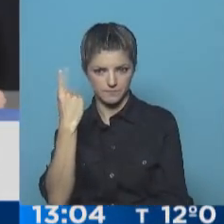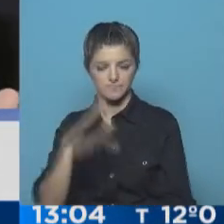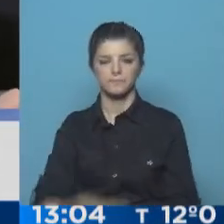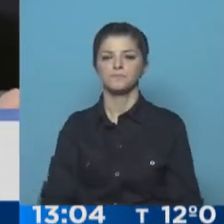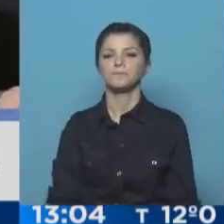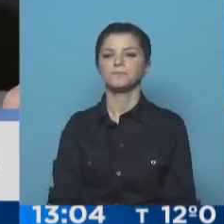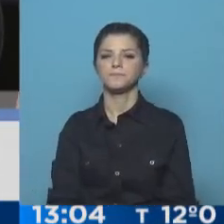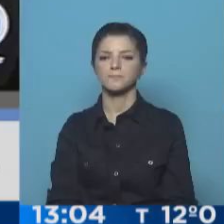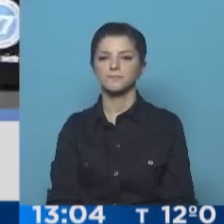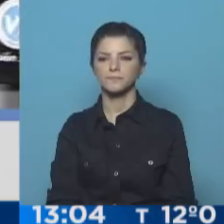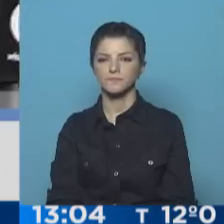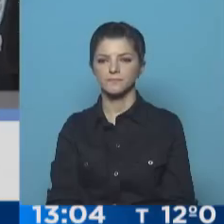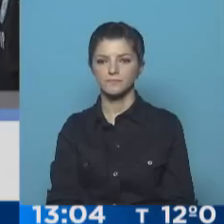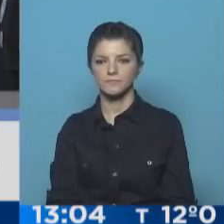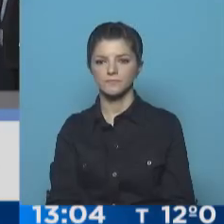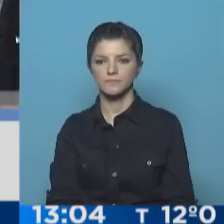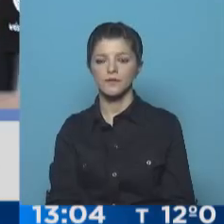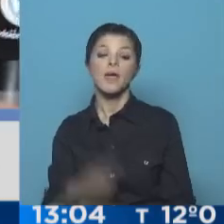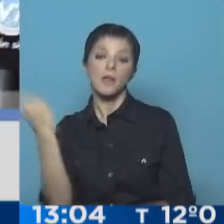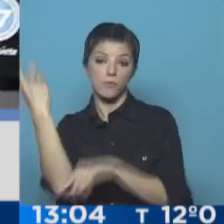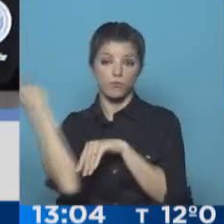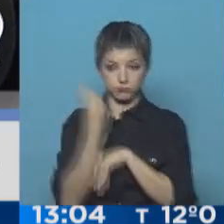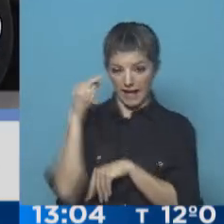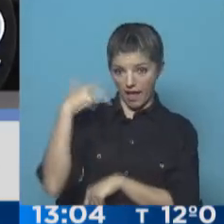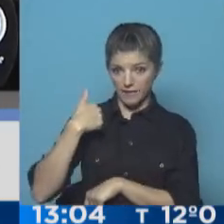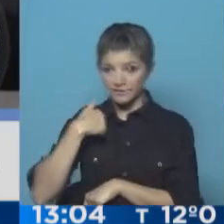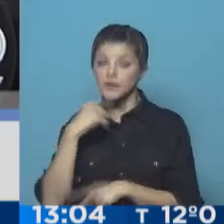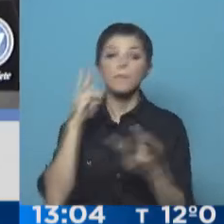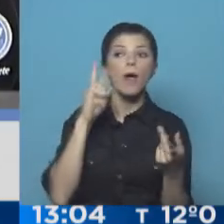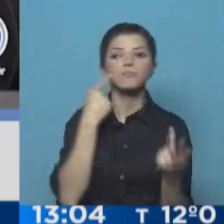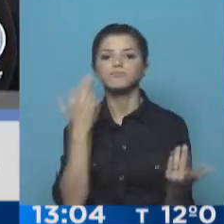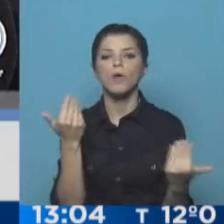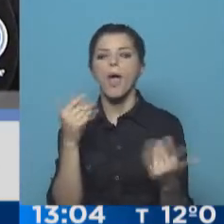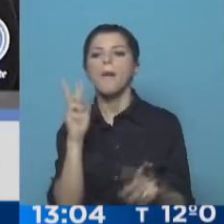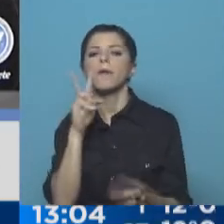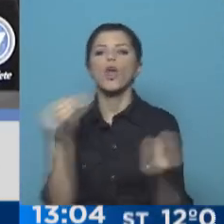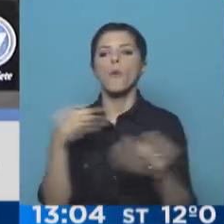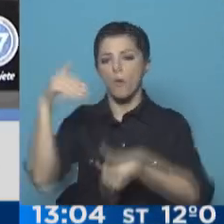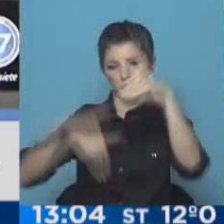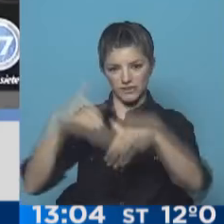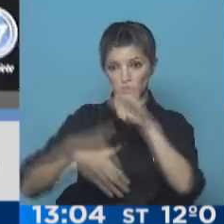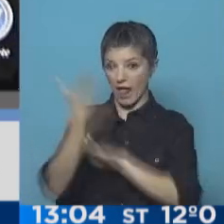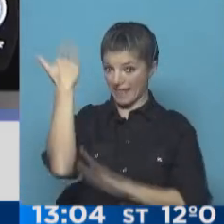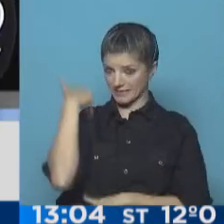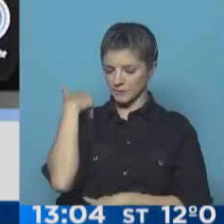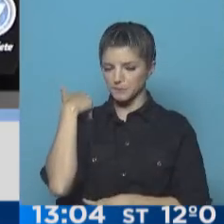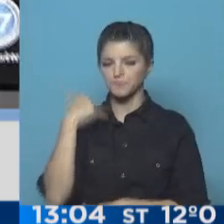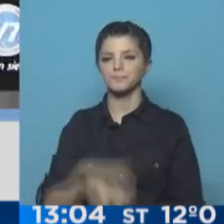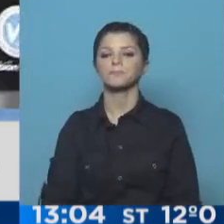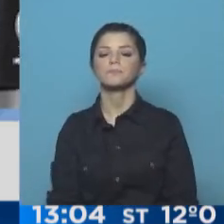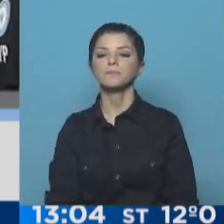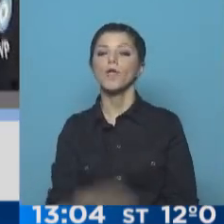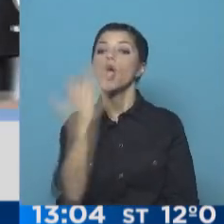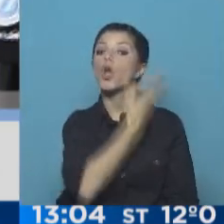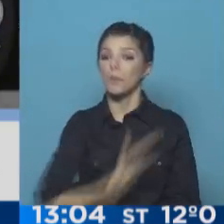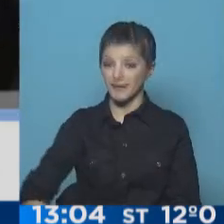muchos periodistas extranjeros corresponsales que se encuentran en el país y algunos que han llegado especialmente para cubrir las primarias de la jornada de ayer el gobernador de la